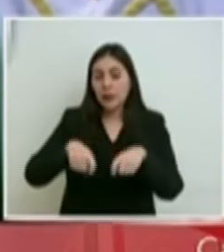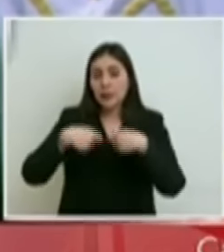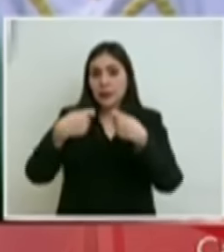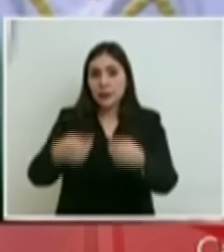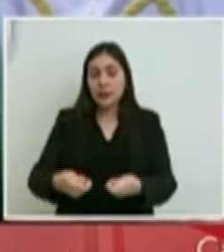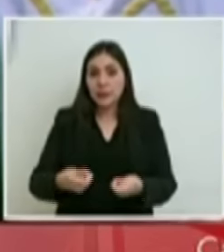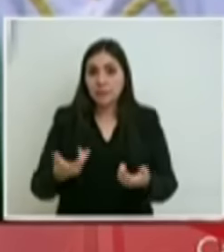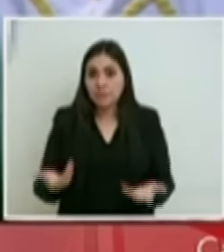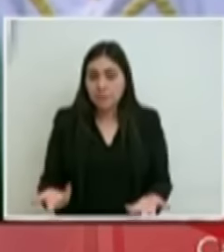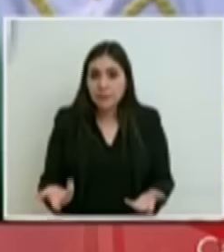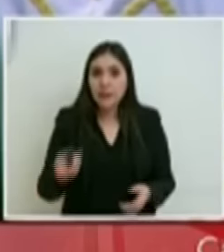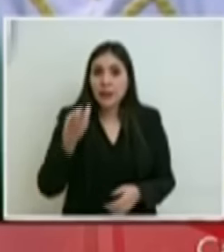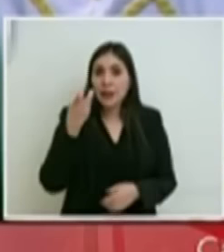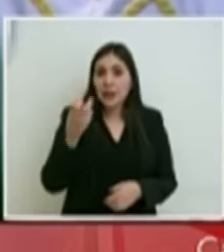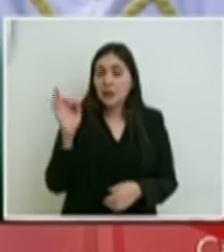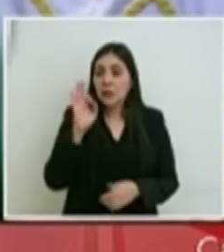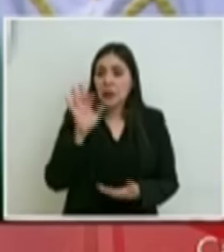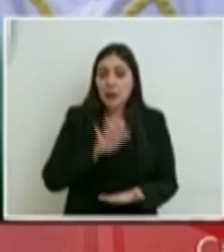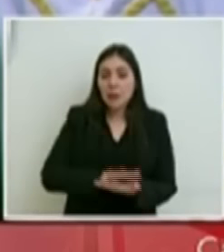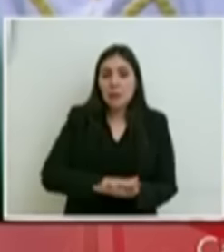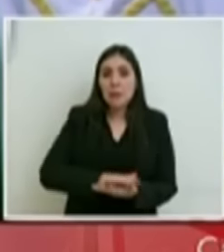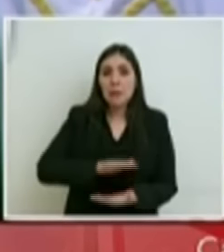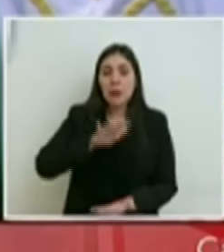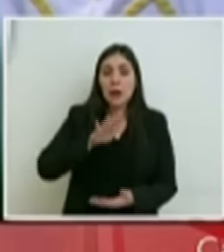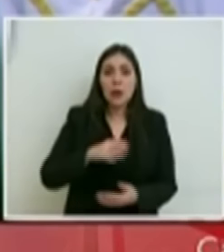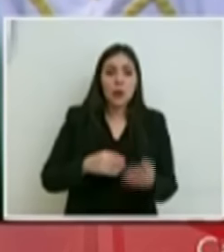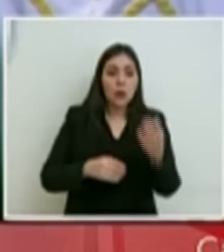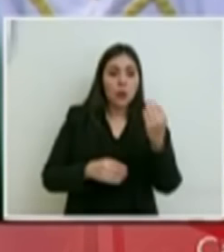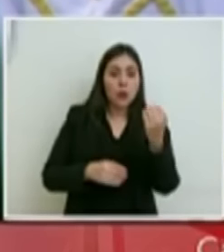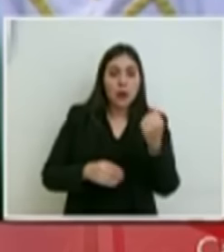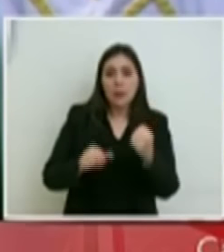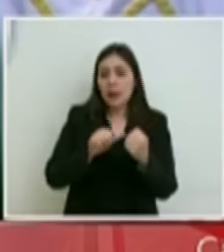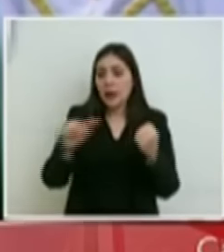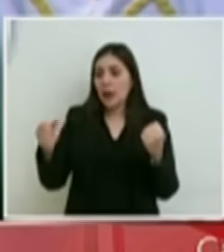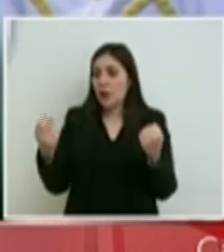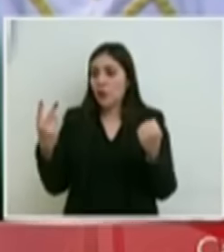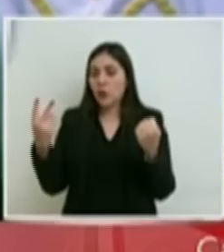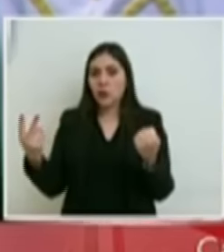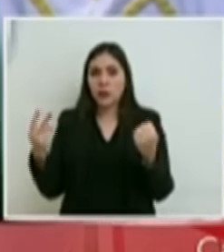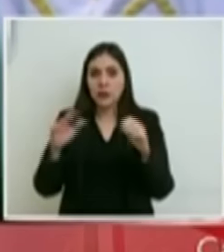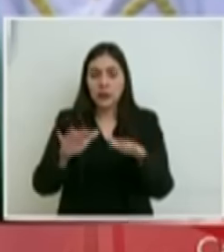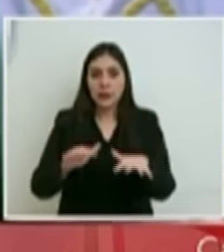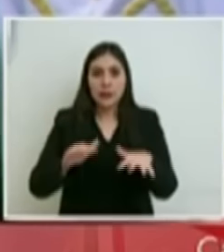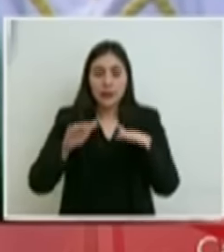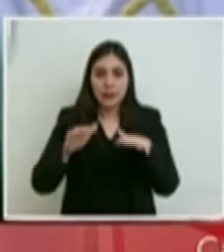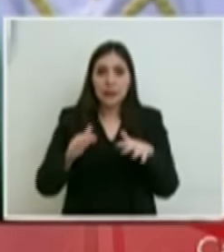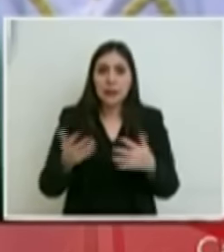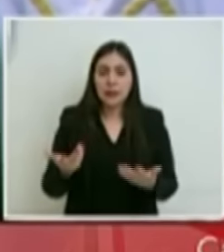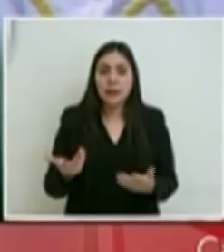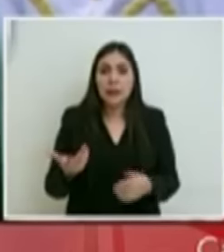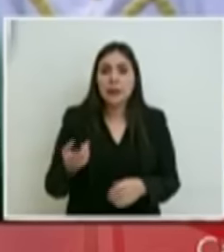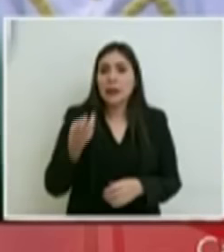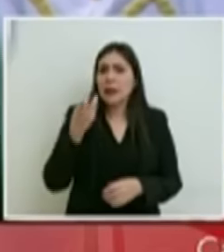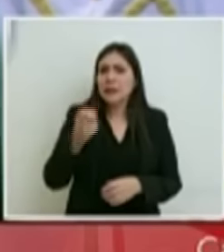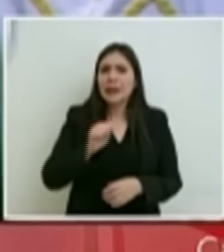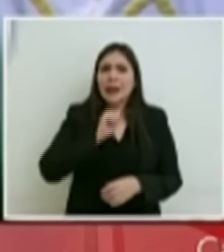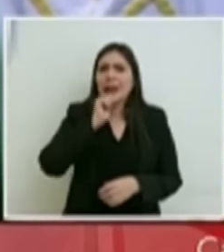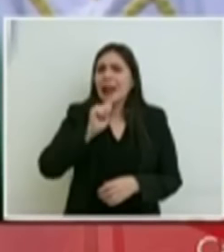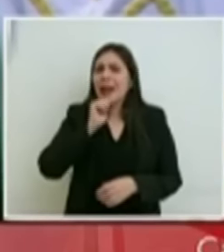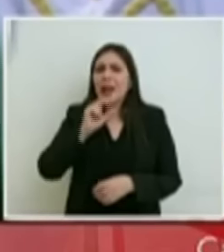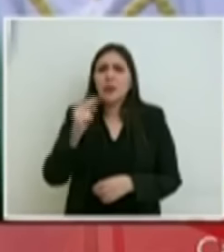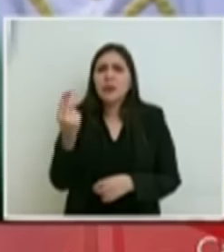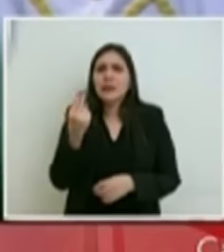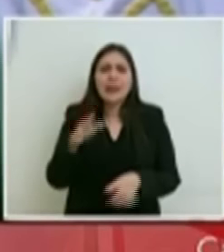régimen mayoría cuando menos de 9-2 en el Pleno. Esto sin hacer ninguna